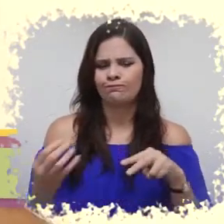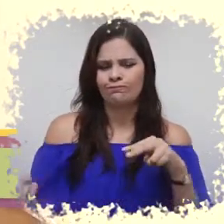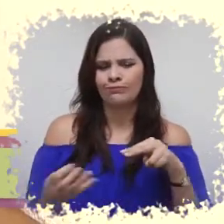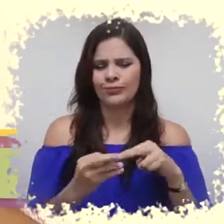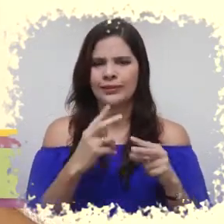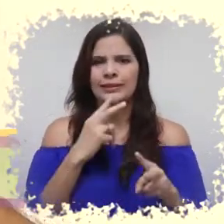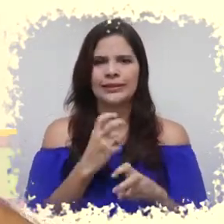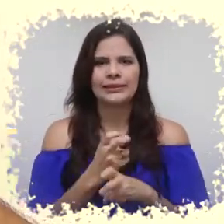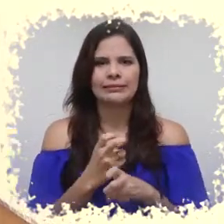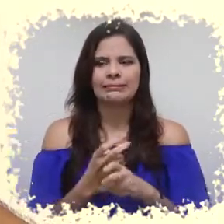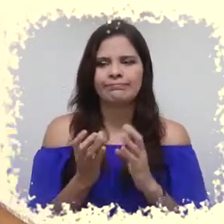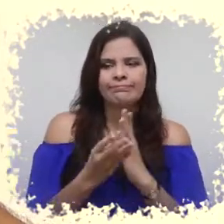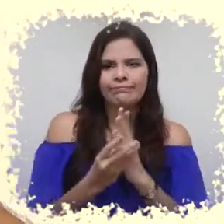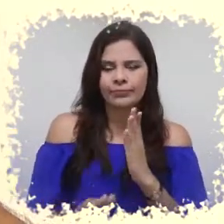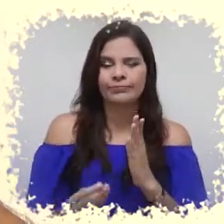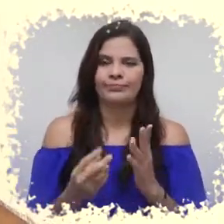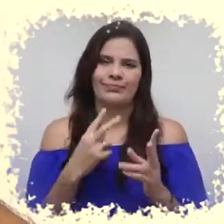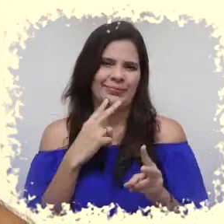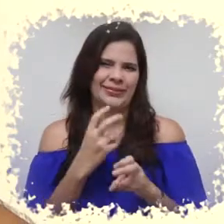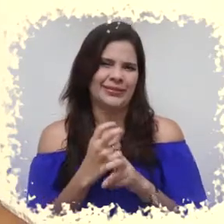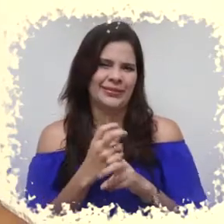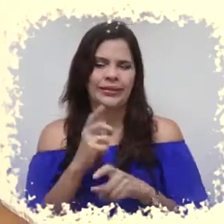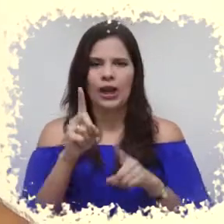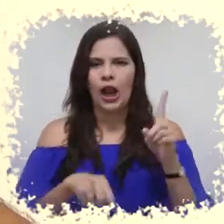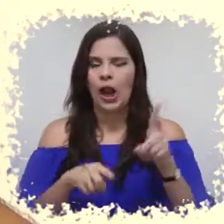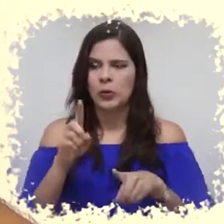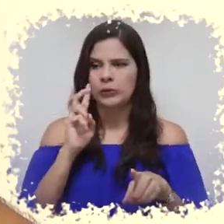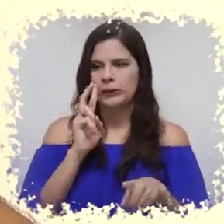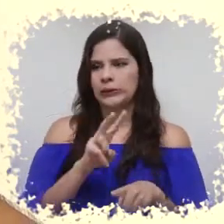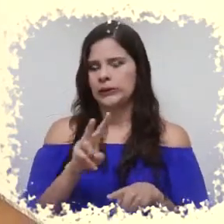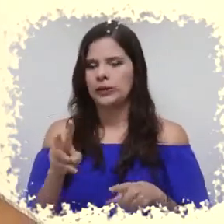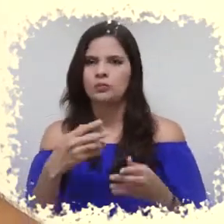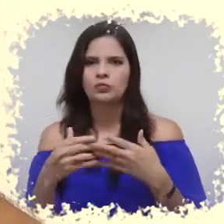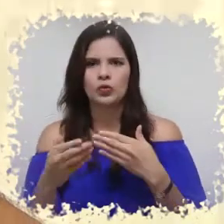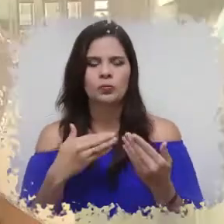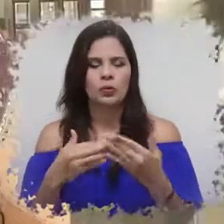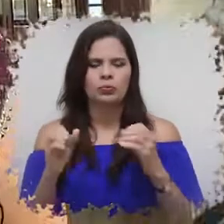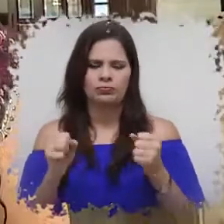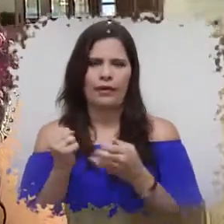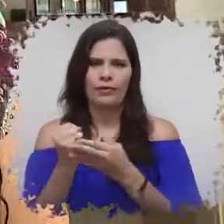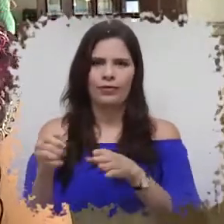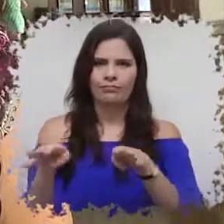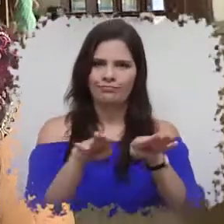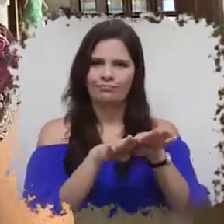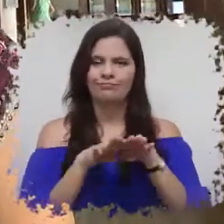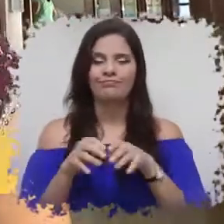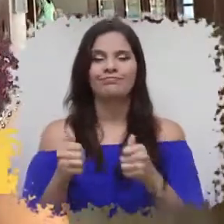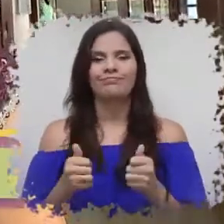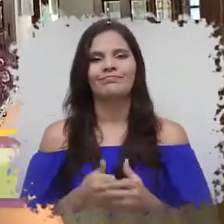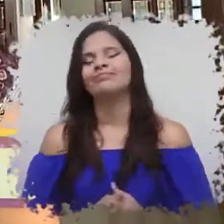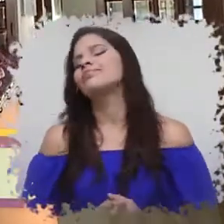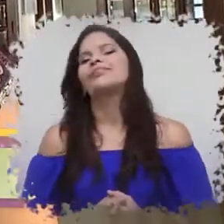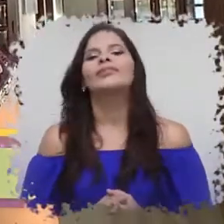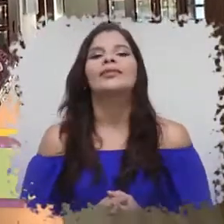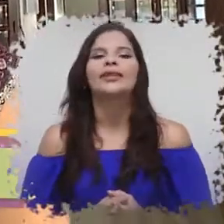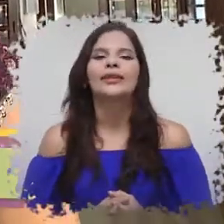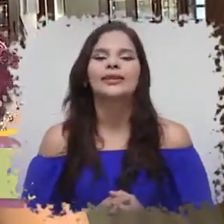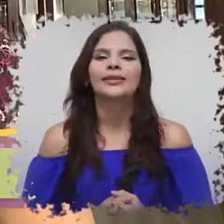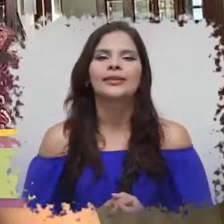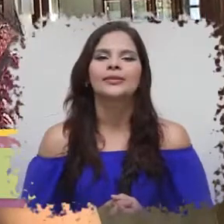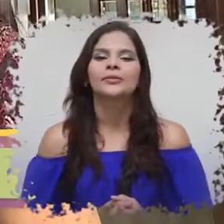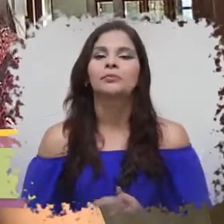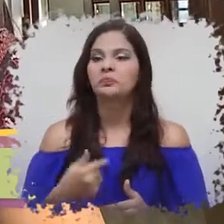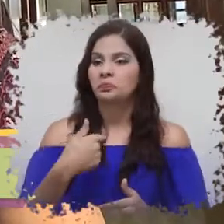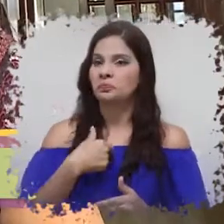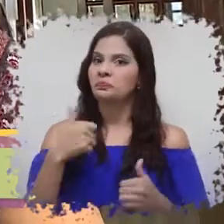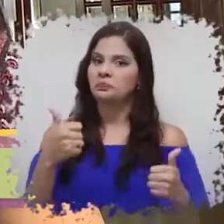y tienen escasos recursos para poder tener equidad. Parece excelente, pues siento que al ser una persona que